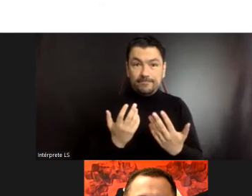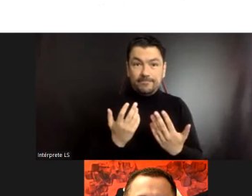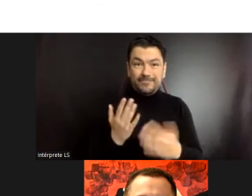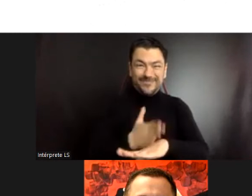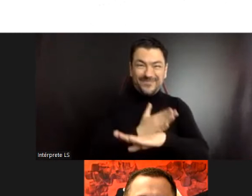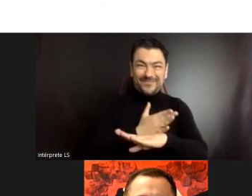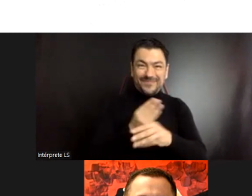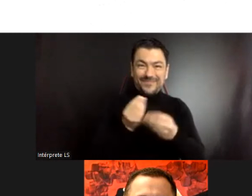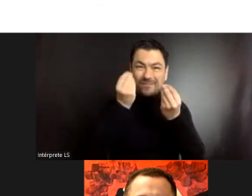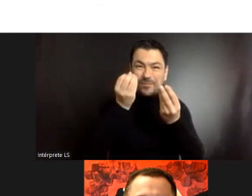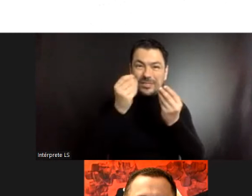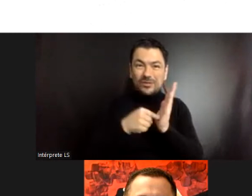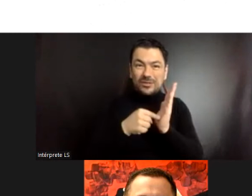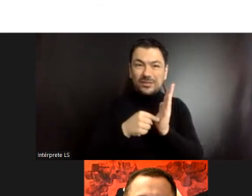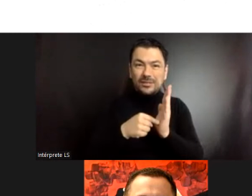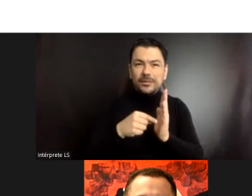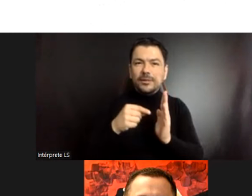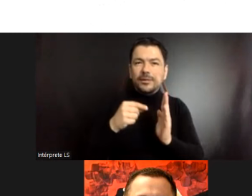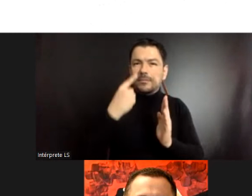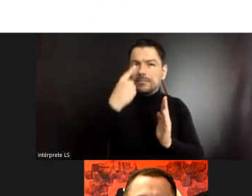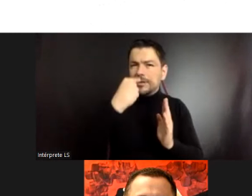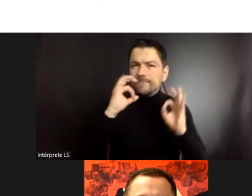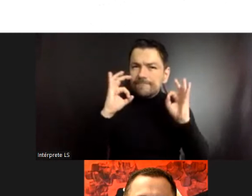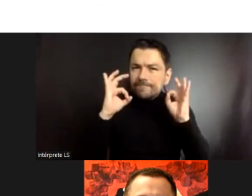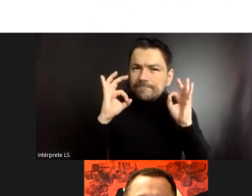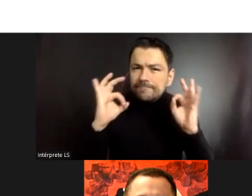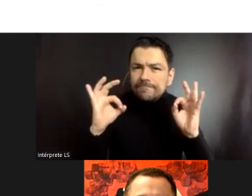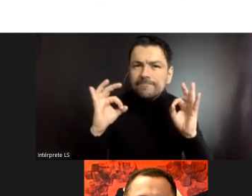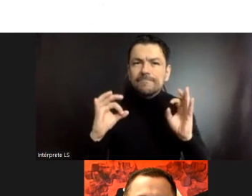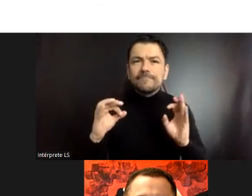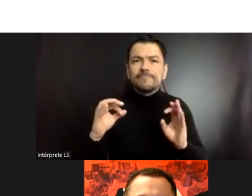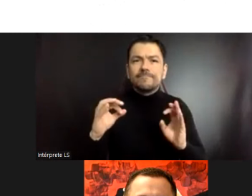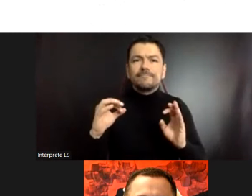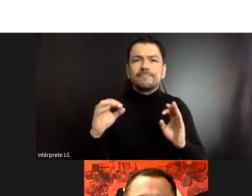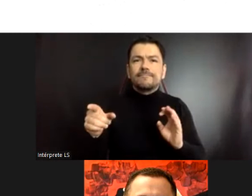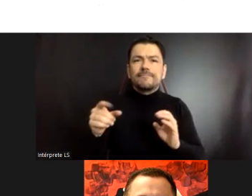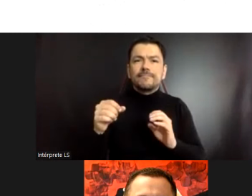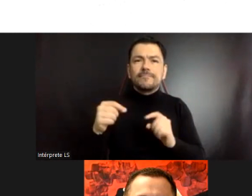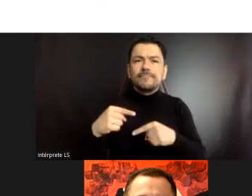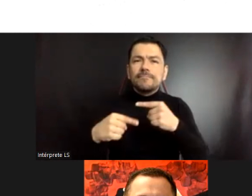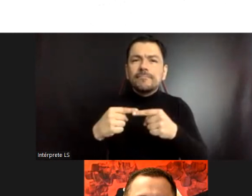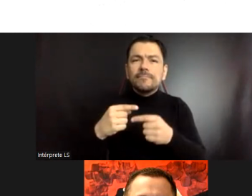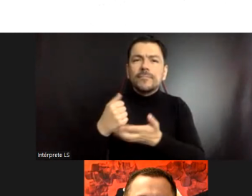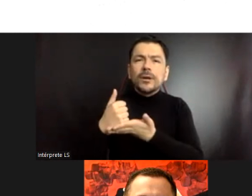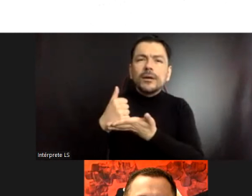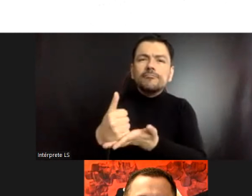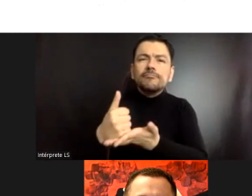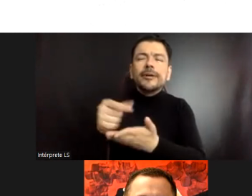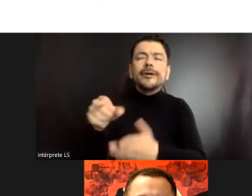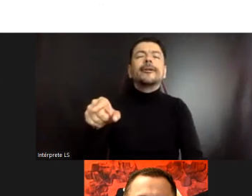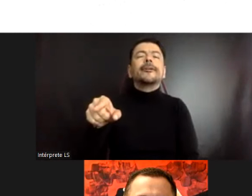el perfil de riesgo. El perfil de riesgo nos ayuda a poder identificar lo que pueda suceder dentro del